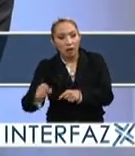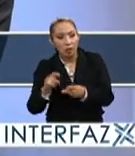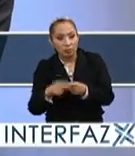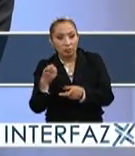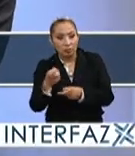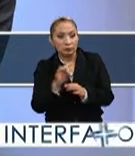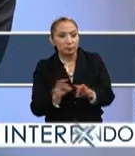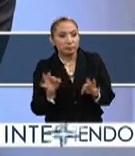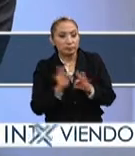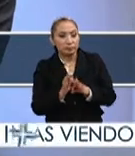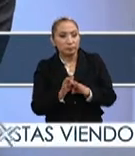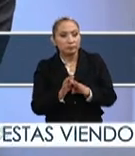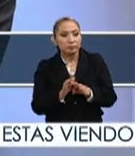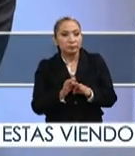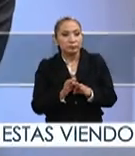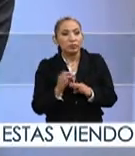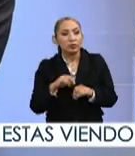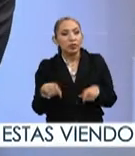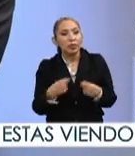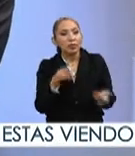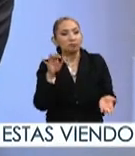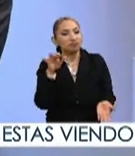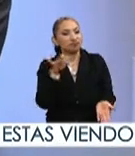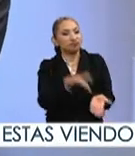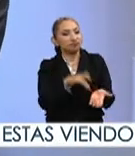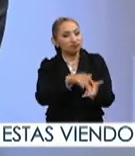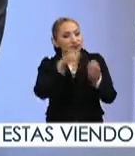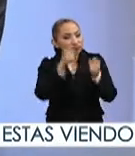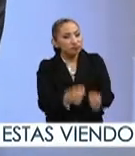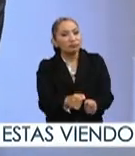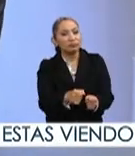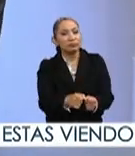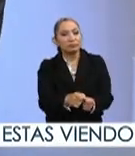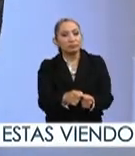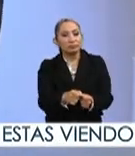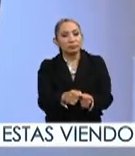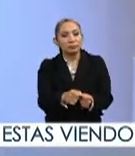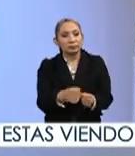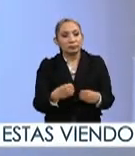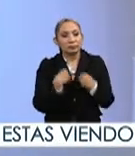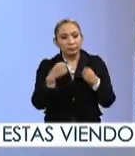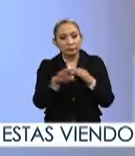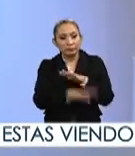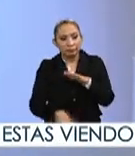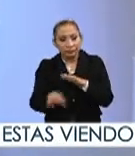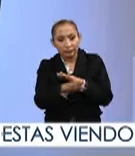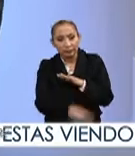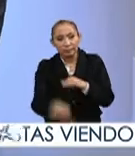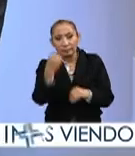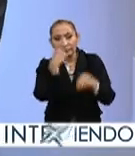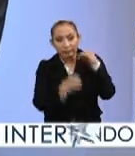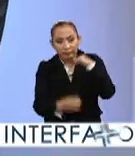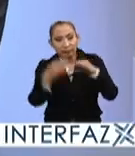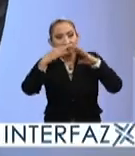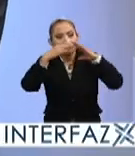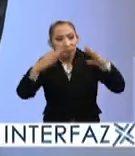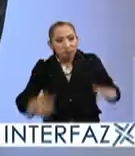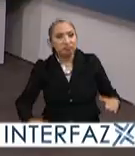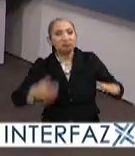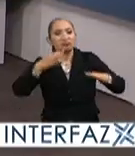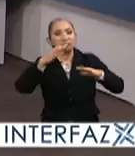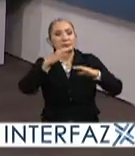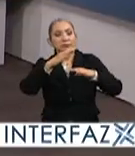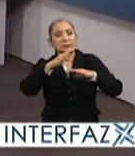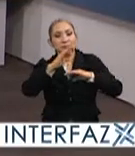Por ello es muy importante que no solo se les garantice una vida básica, que es alimentación, techo,